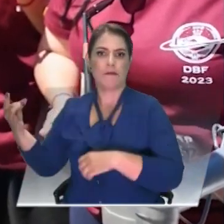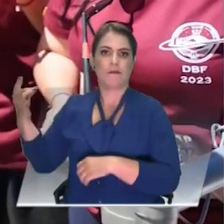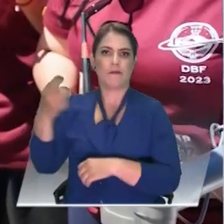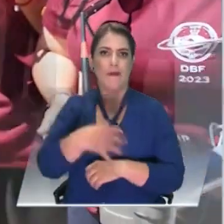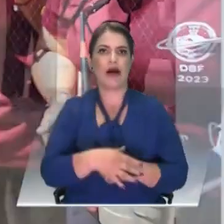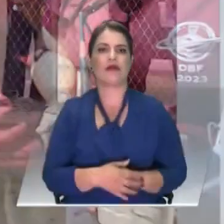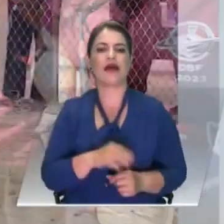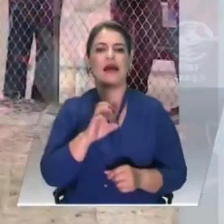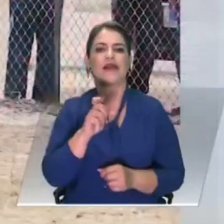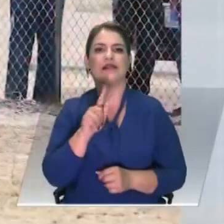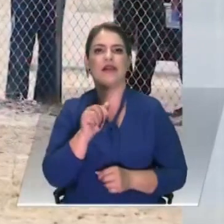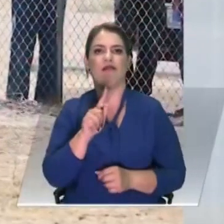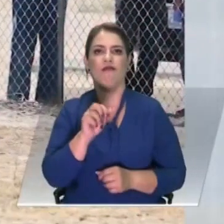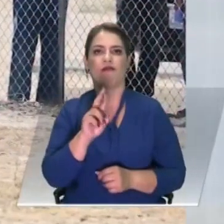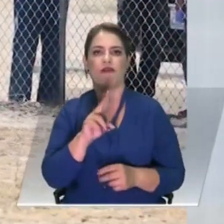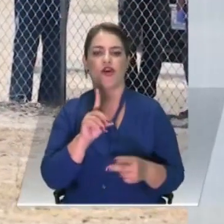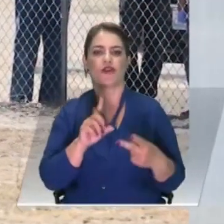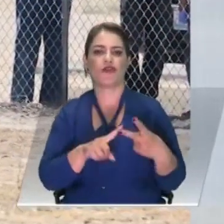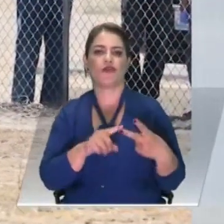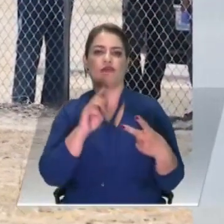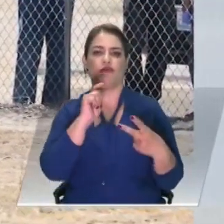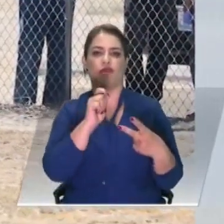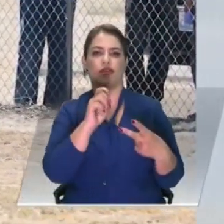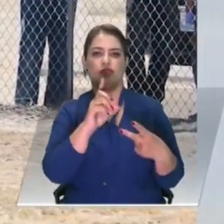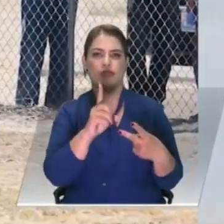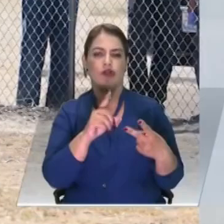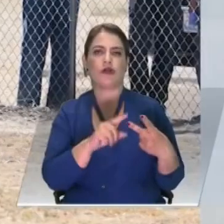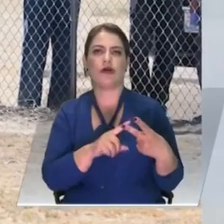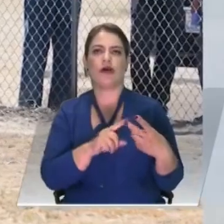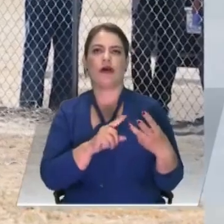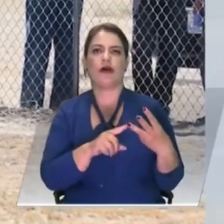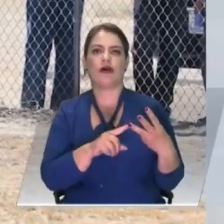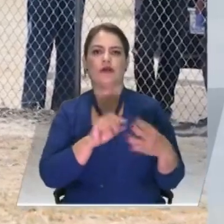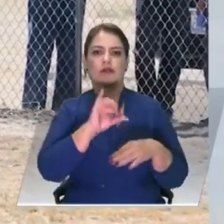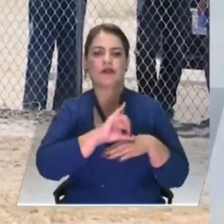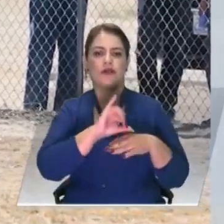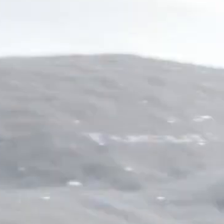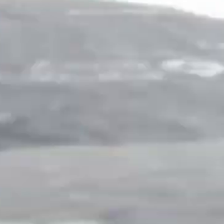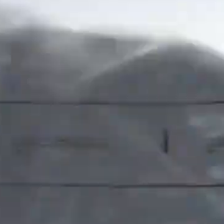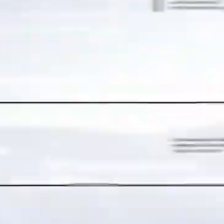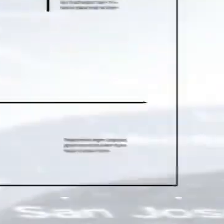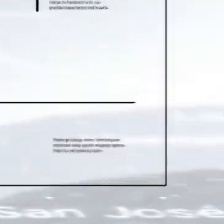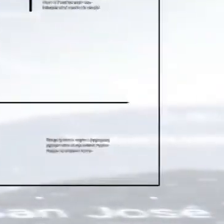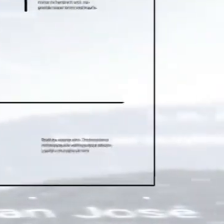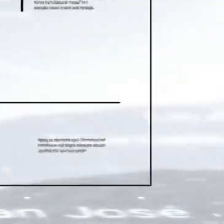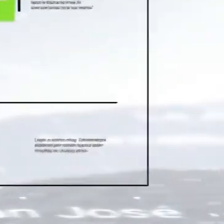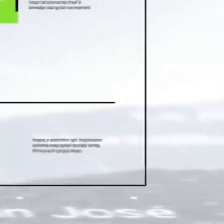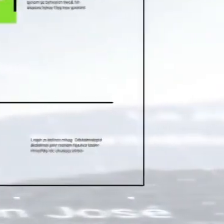Stanford, la Universidad de West Virginia y el Instituto de Tecnología de Massachusetts.